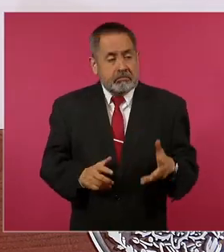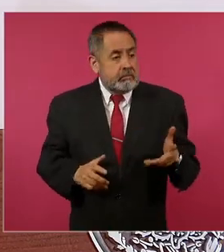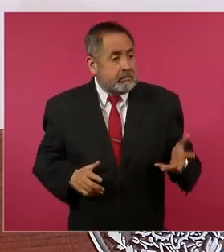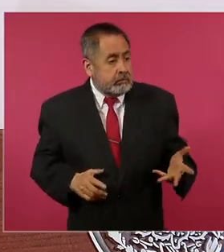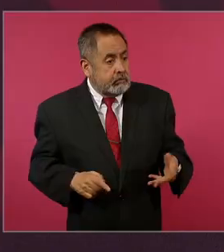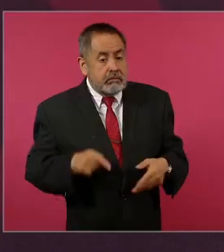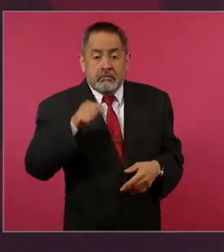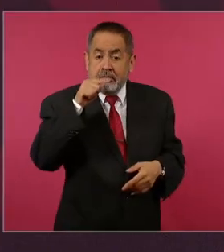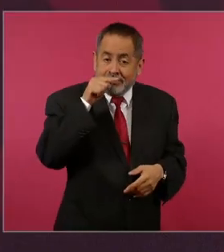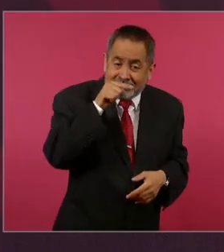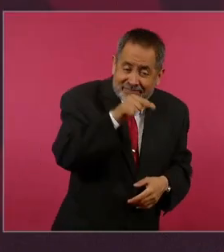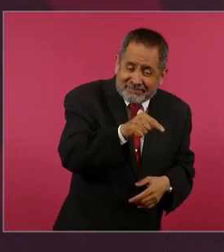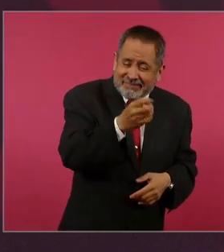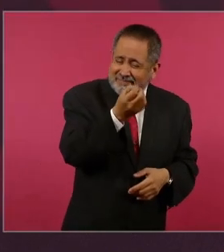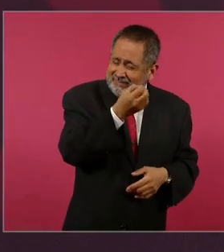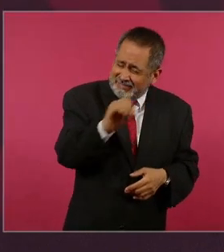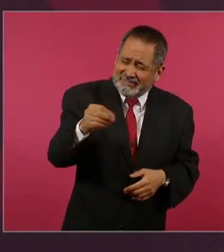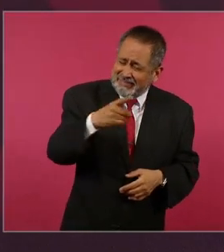más obligados